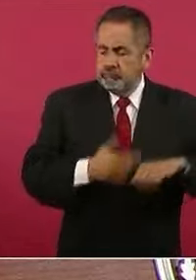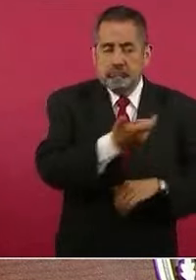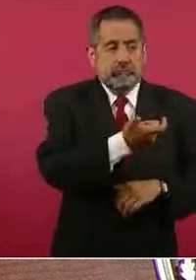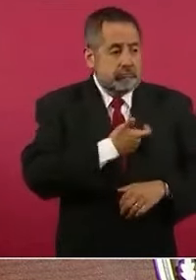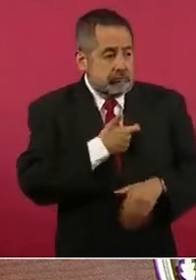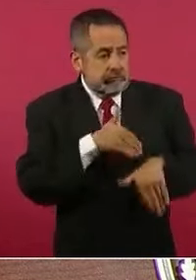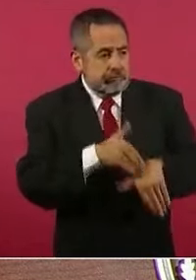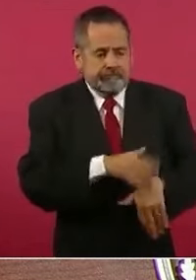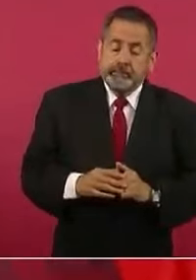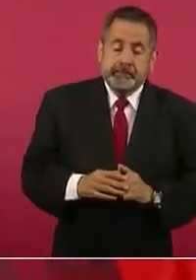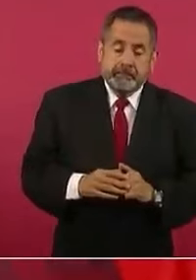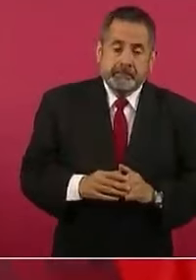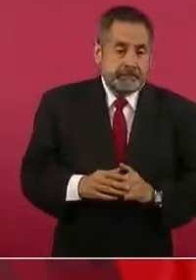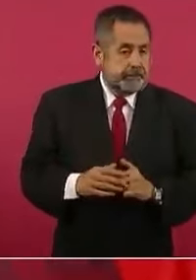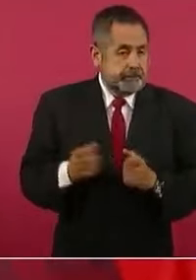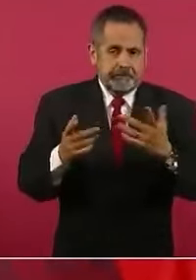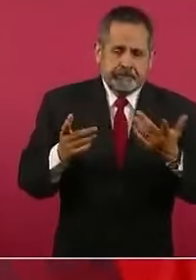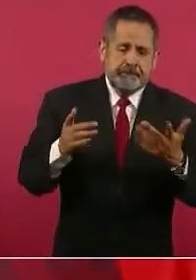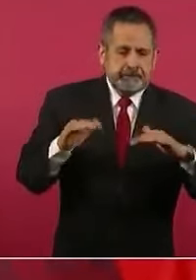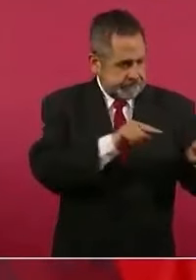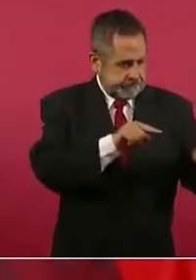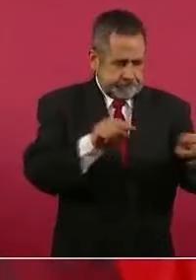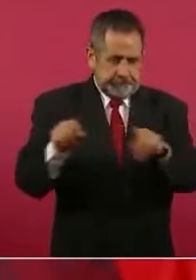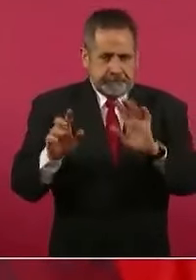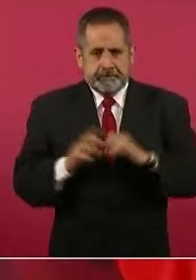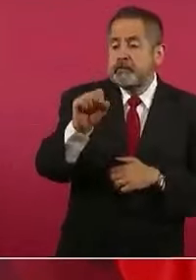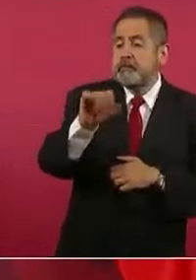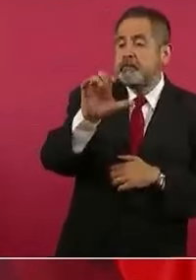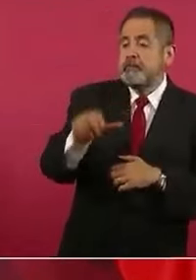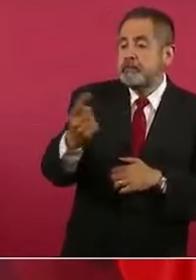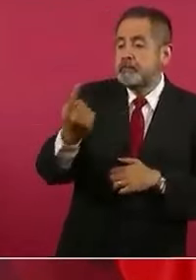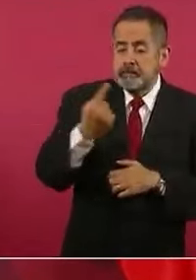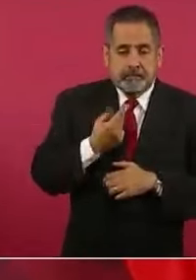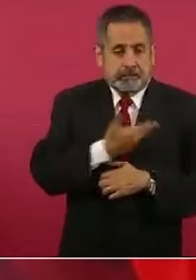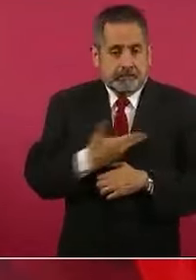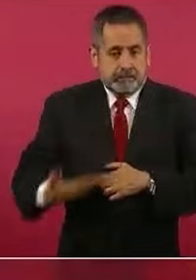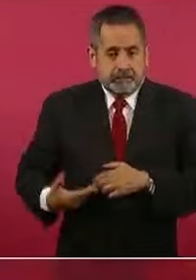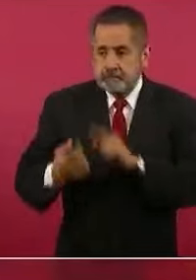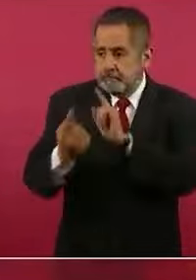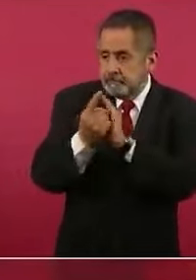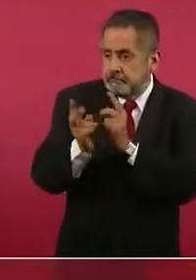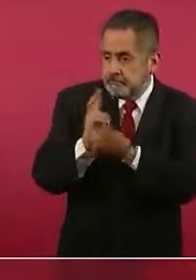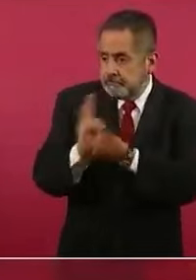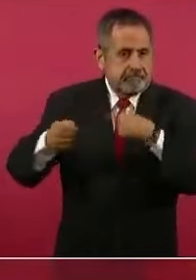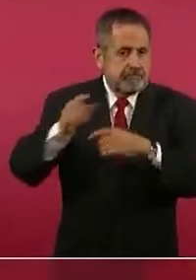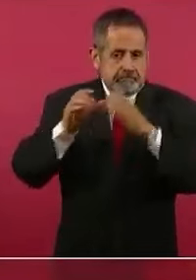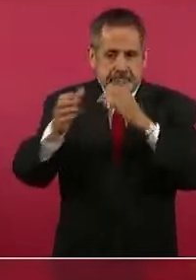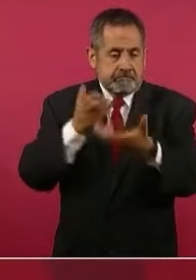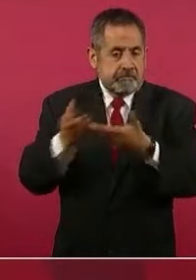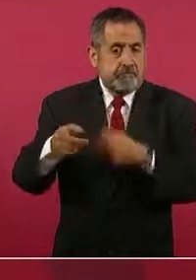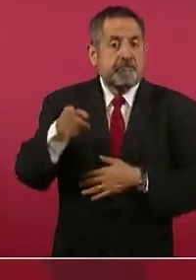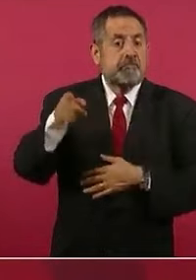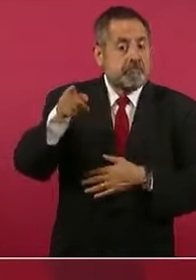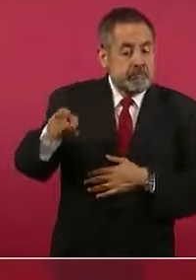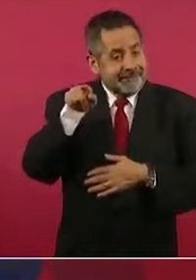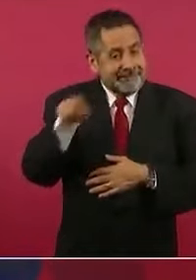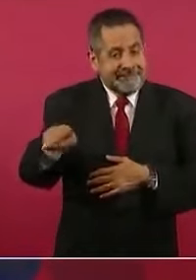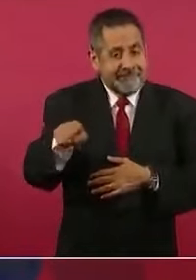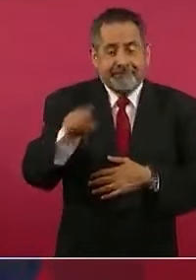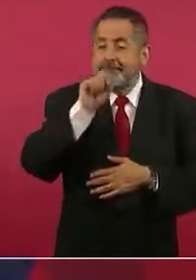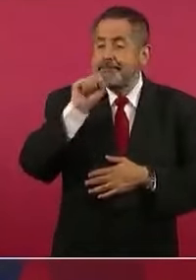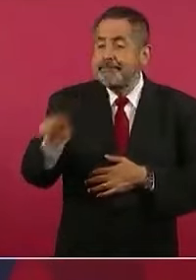incorruptibles, valientes. Entonces siempre tenemos comunicación porque el presidente de la Suprema Corte es también el